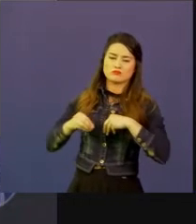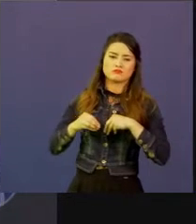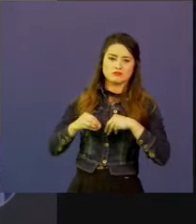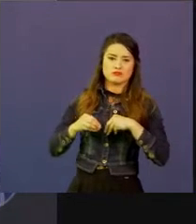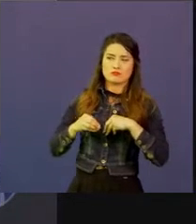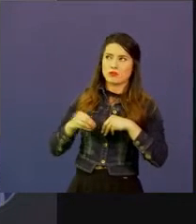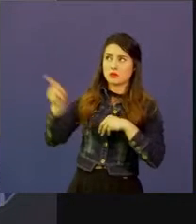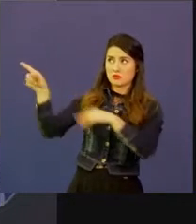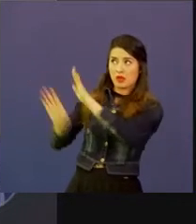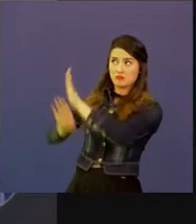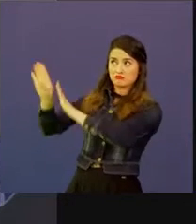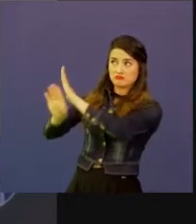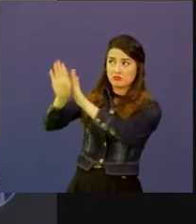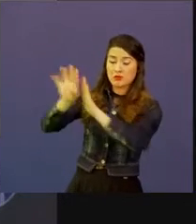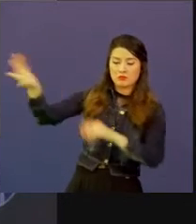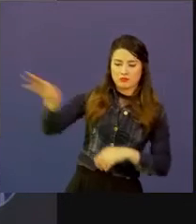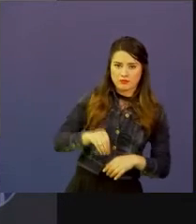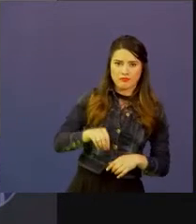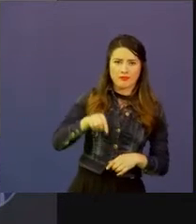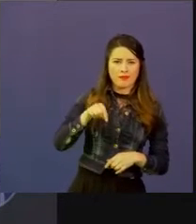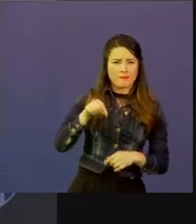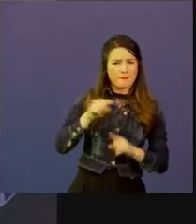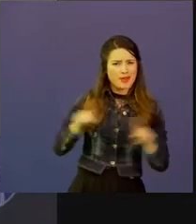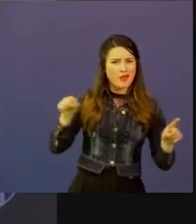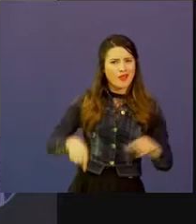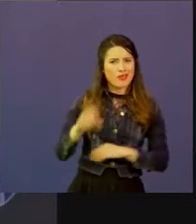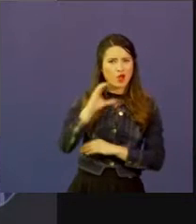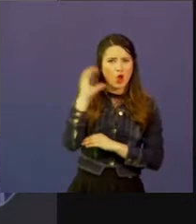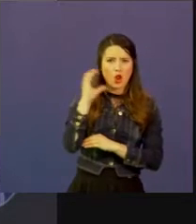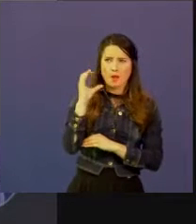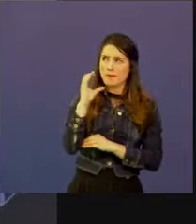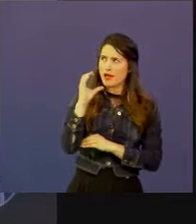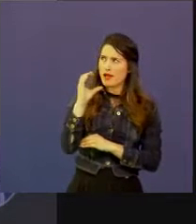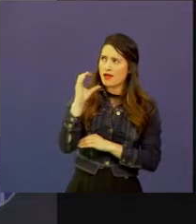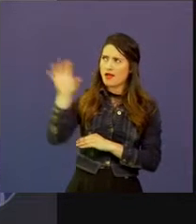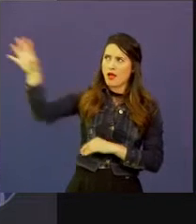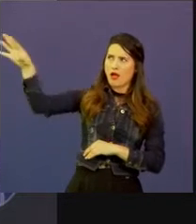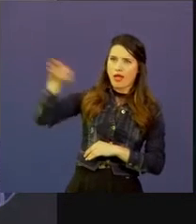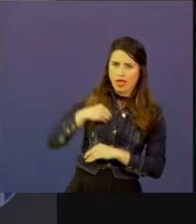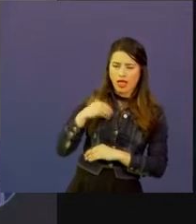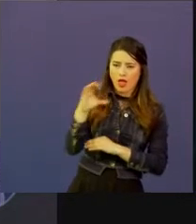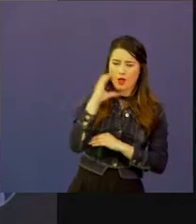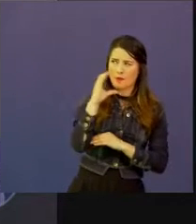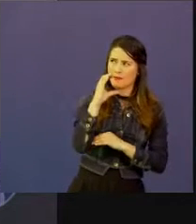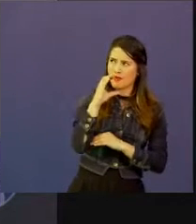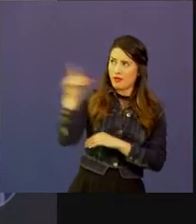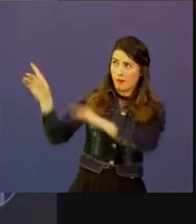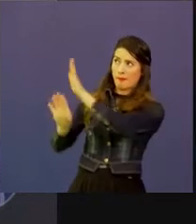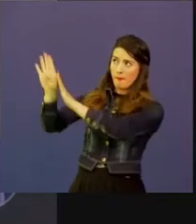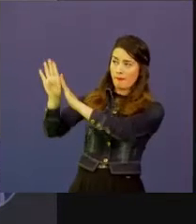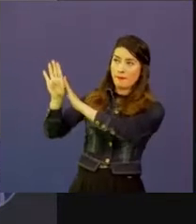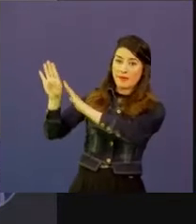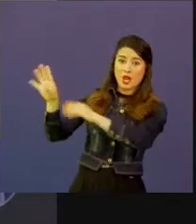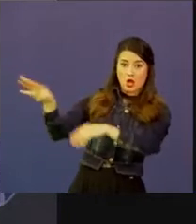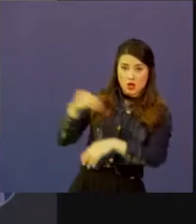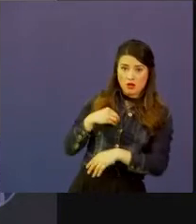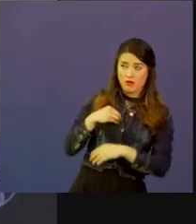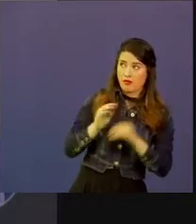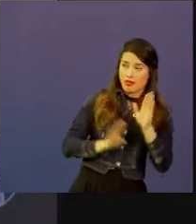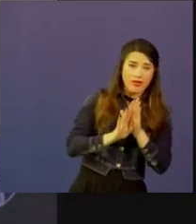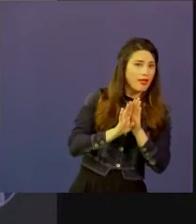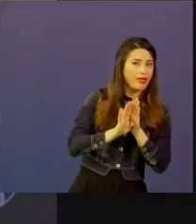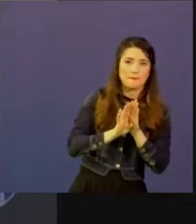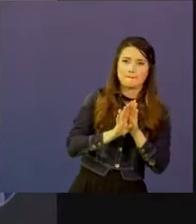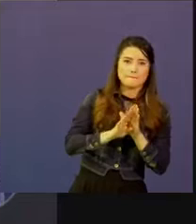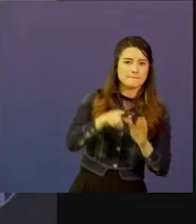ámbitos, pero en Colombia o en nuestro contexto no han dado o no hemos conseguido los resultados esperados. En mi